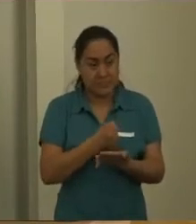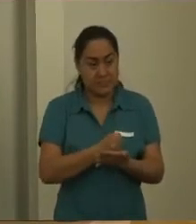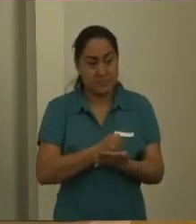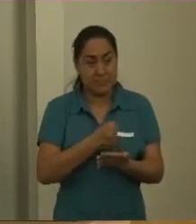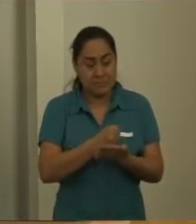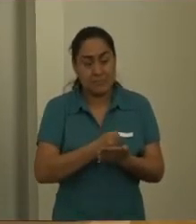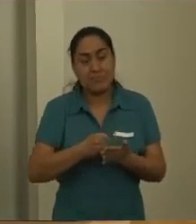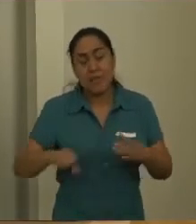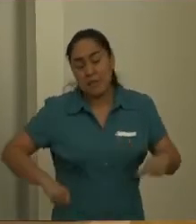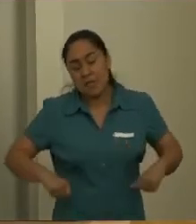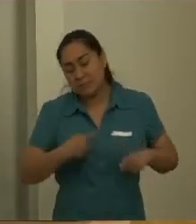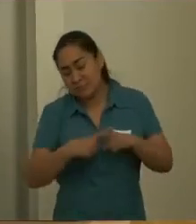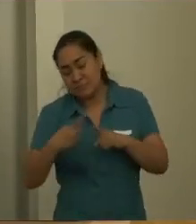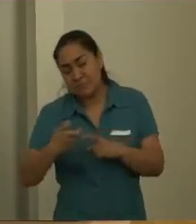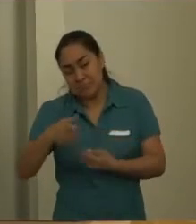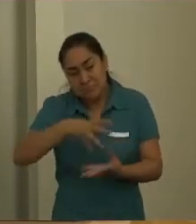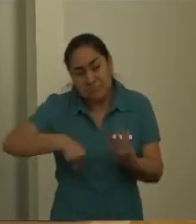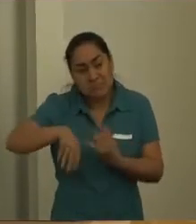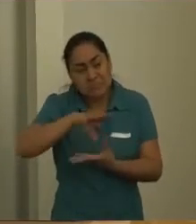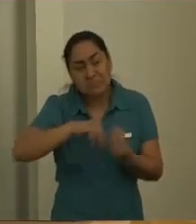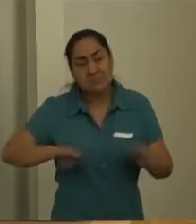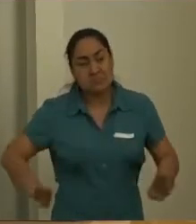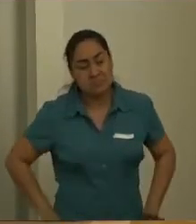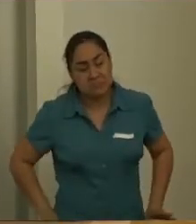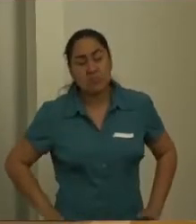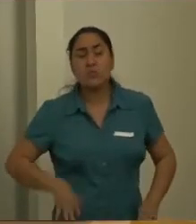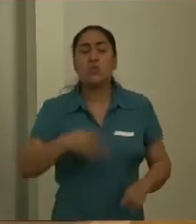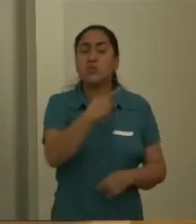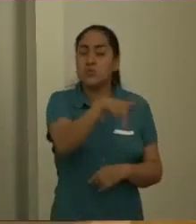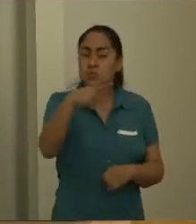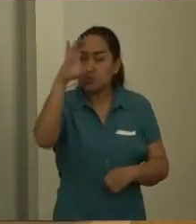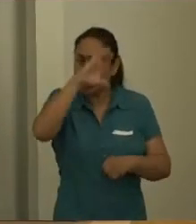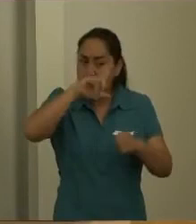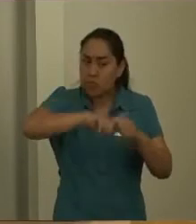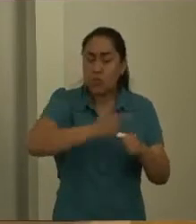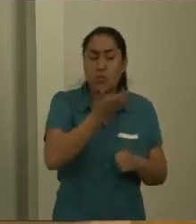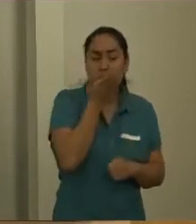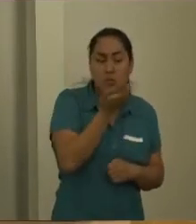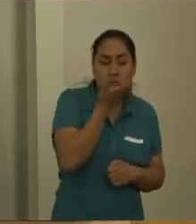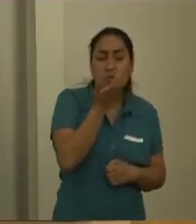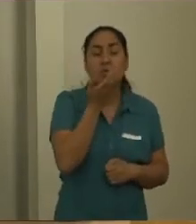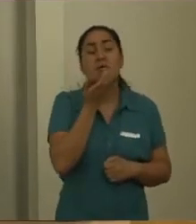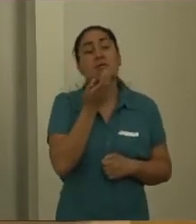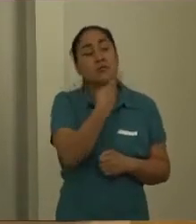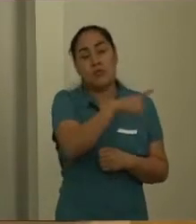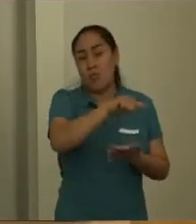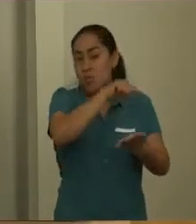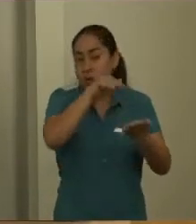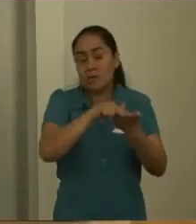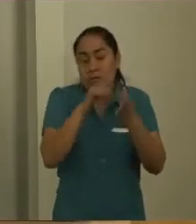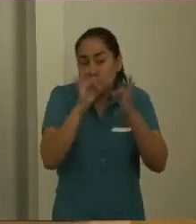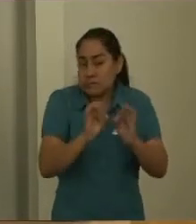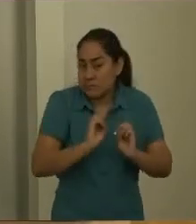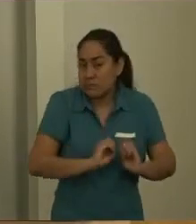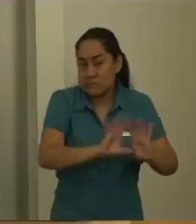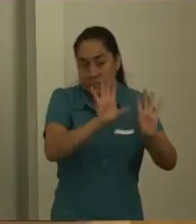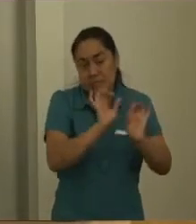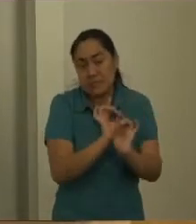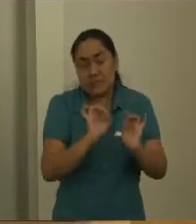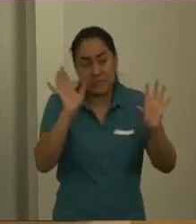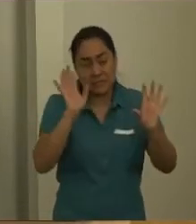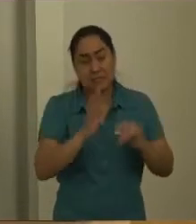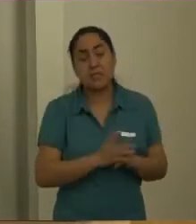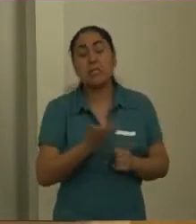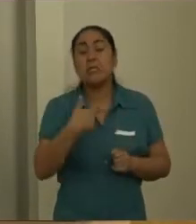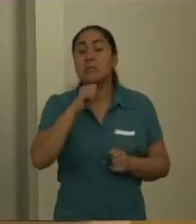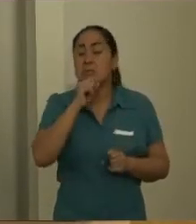actividades económicas tradicionales sus culturas con sus lugares sagrados y finalmente su